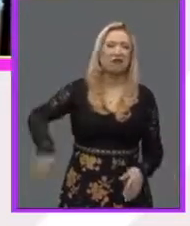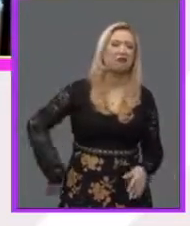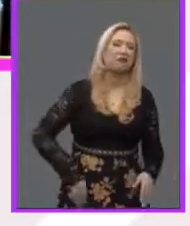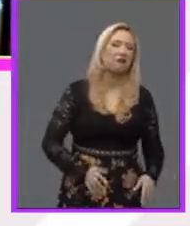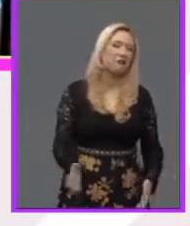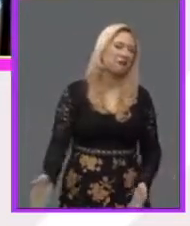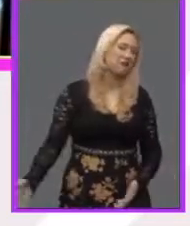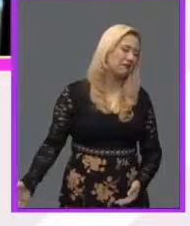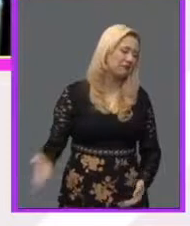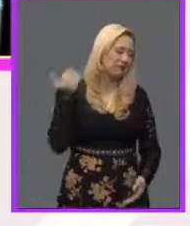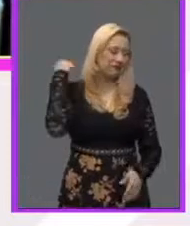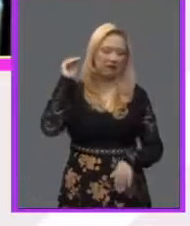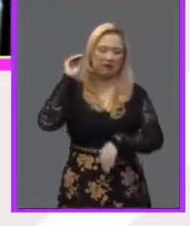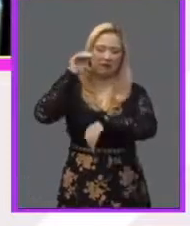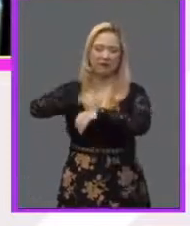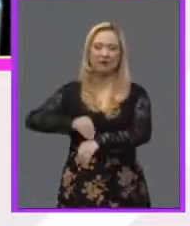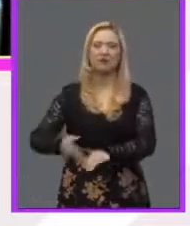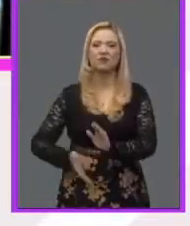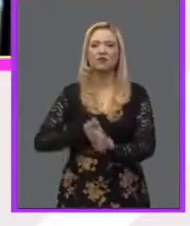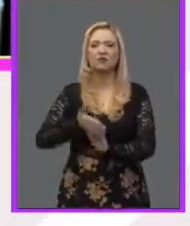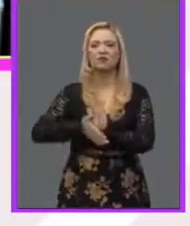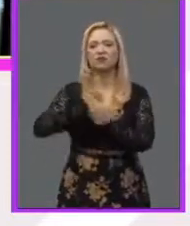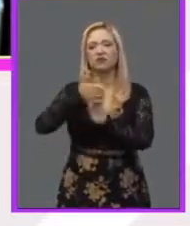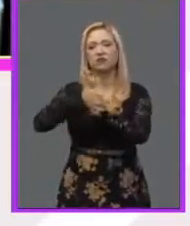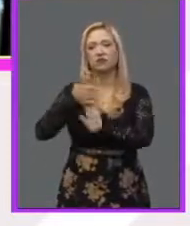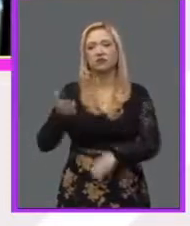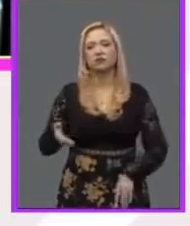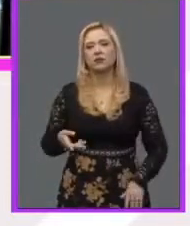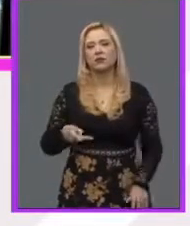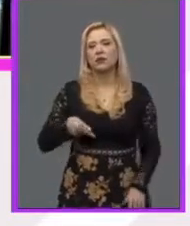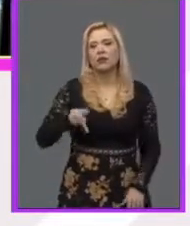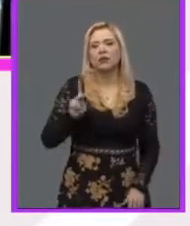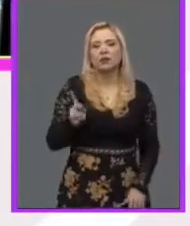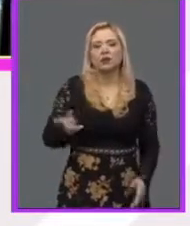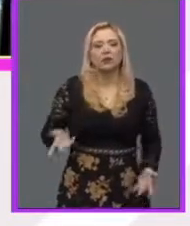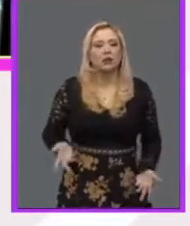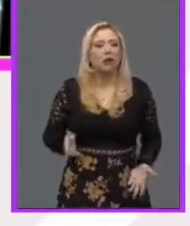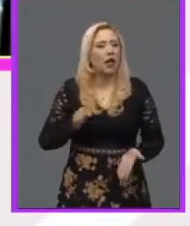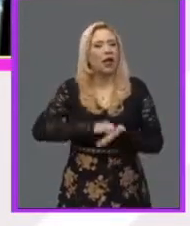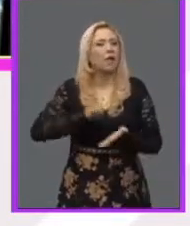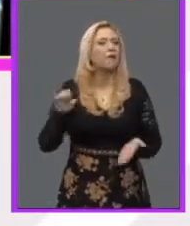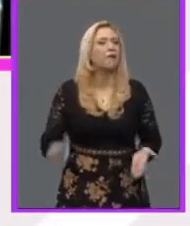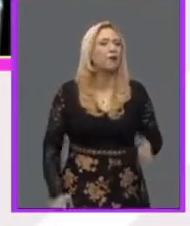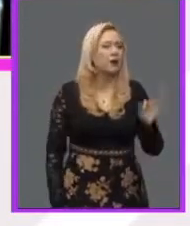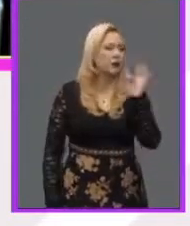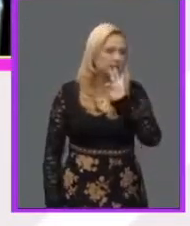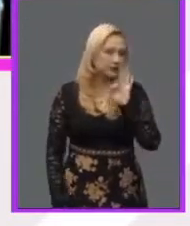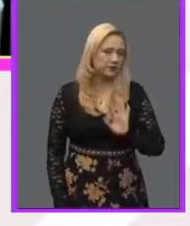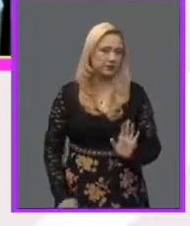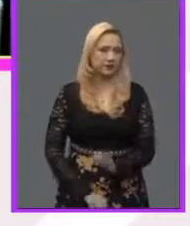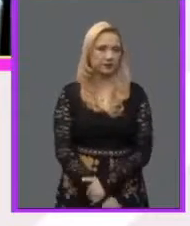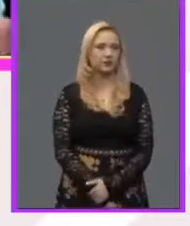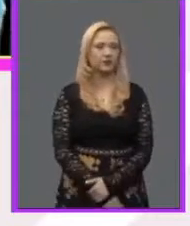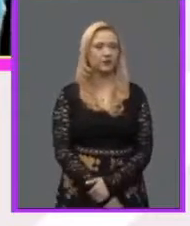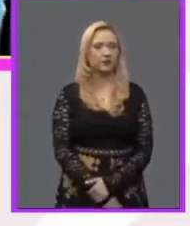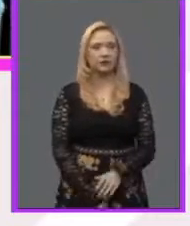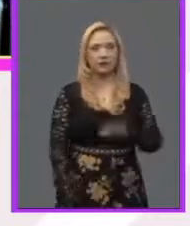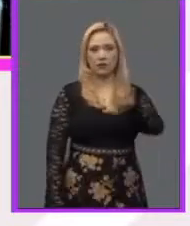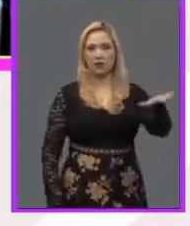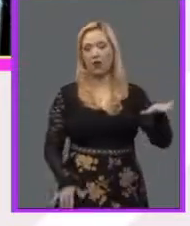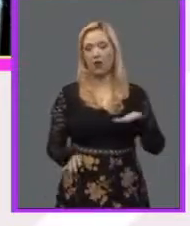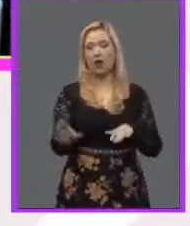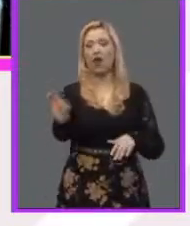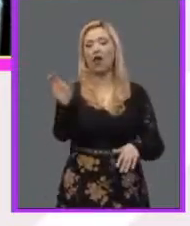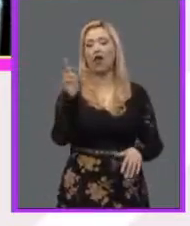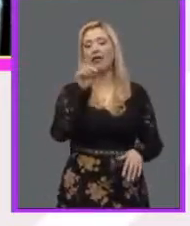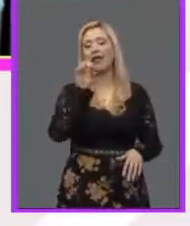si se utiliza ese espacio para la construcción, pero no sería la misma valoración si, por ejemplo, en la del Valle, en